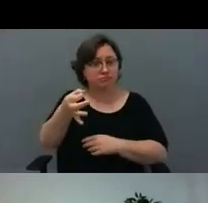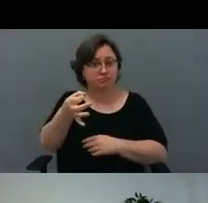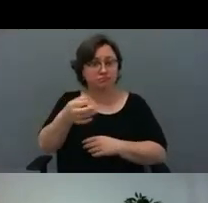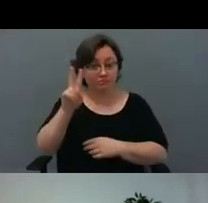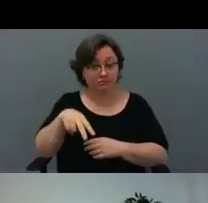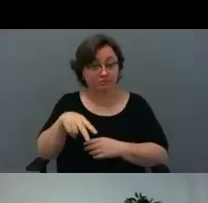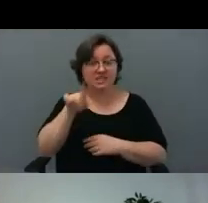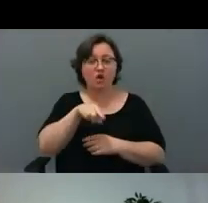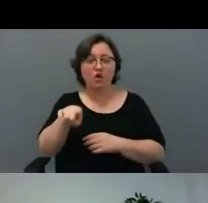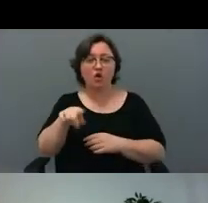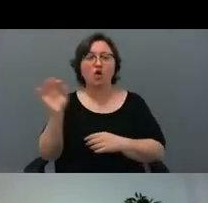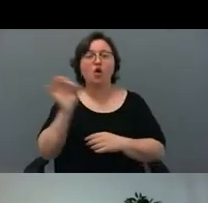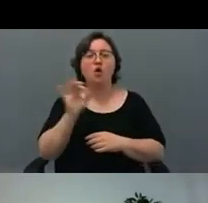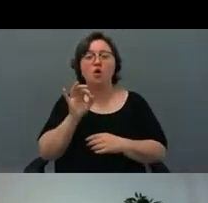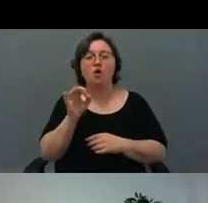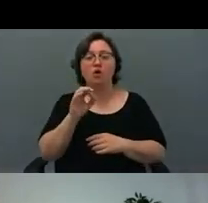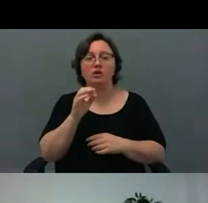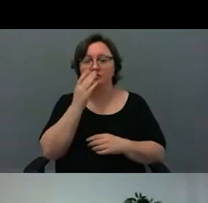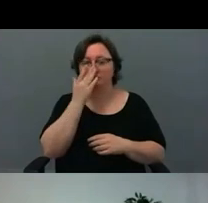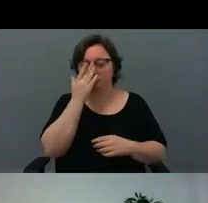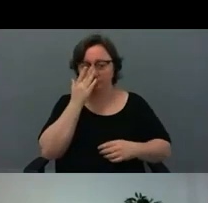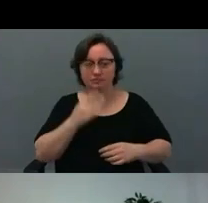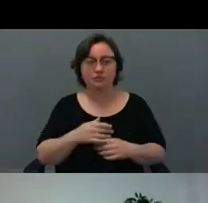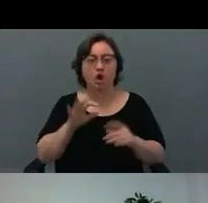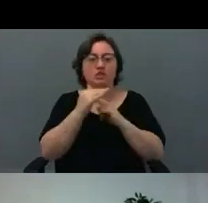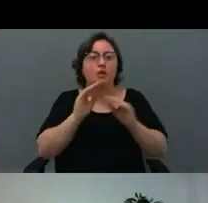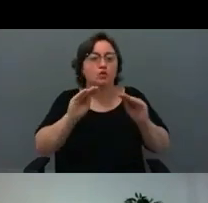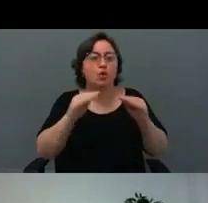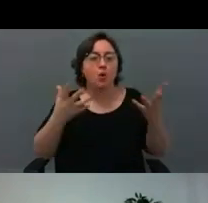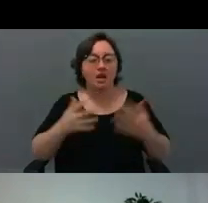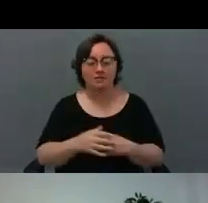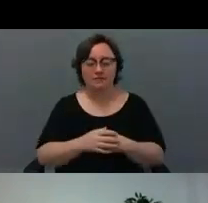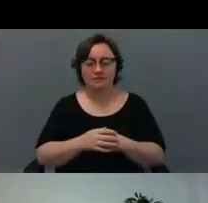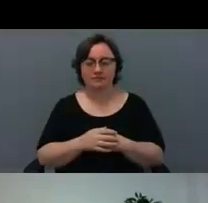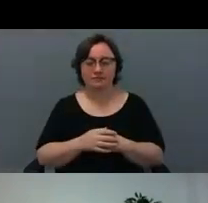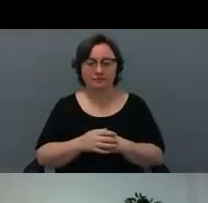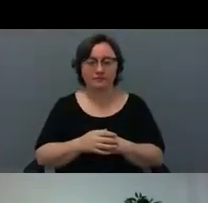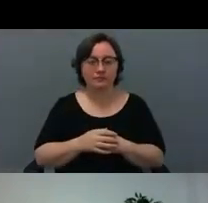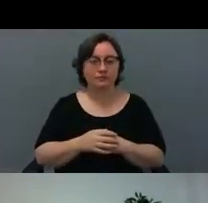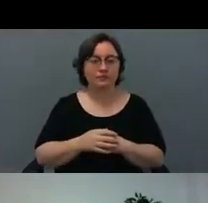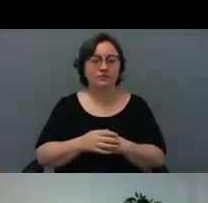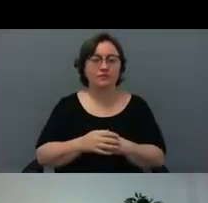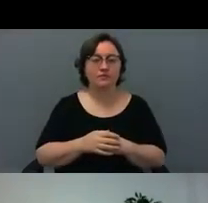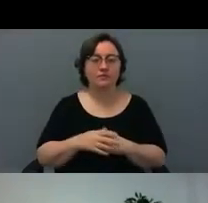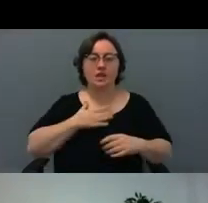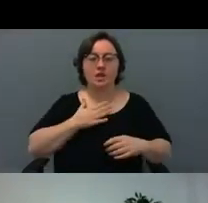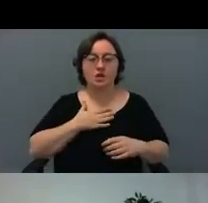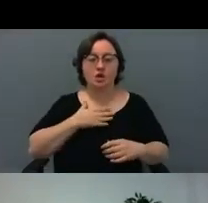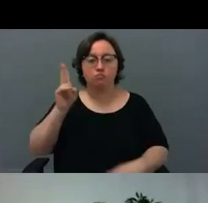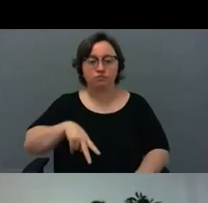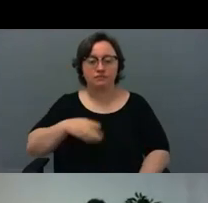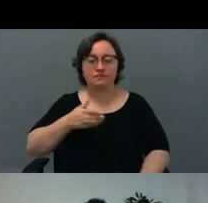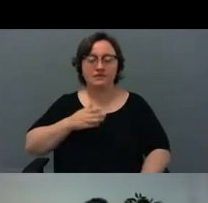¿O creéis que es... ¿O cuál es vuestra posición en este sentido? Yo en este caso estoy muy